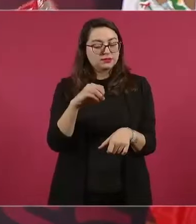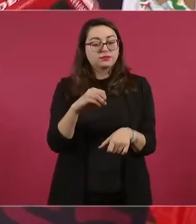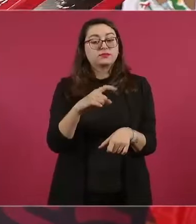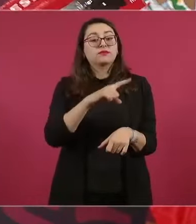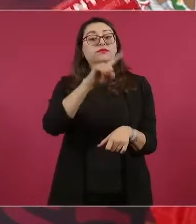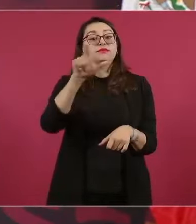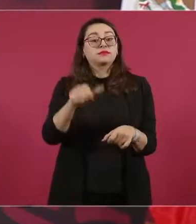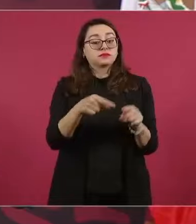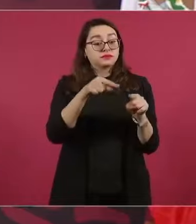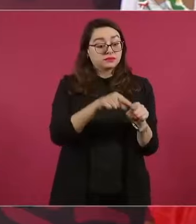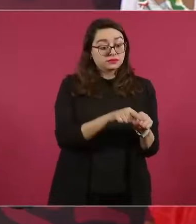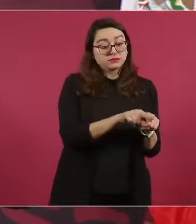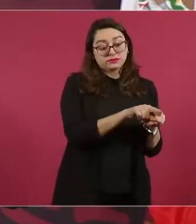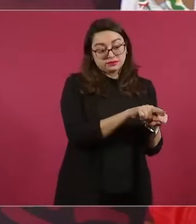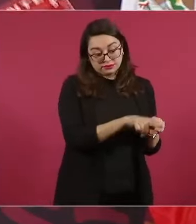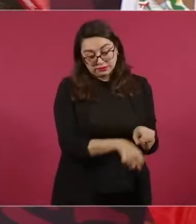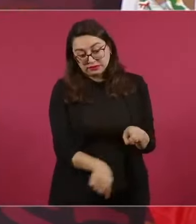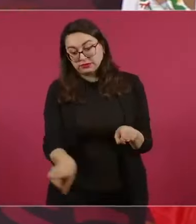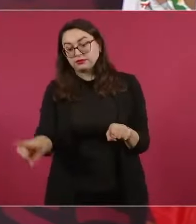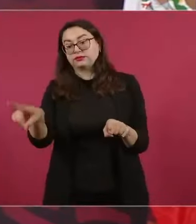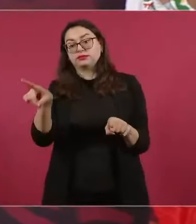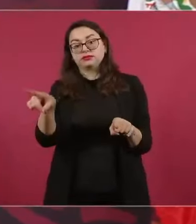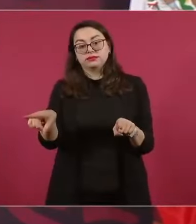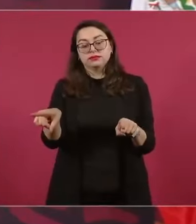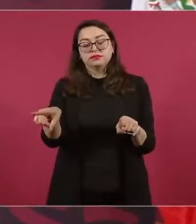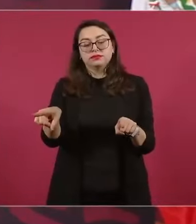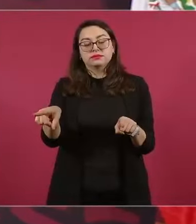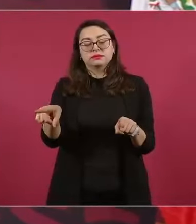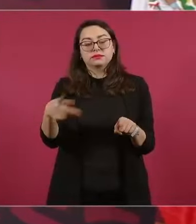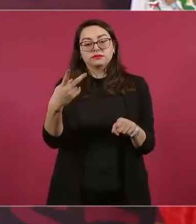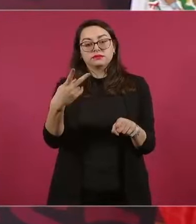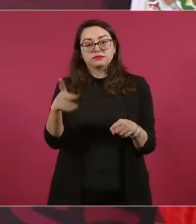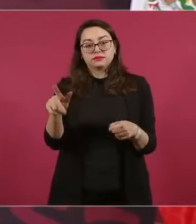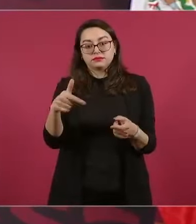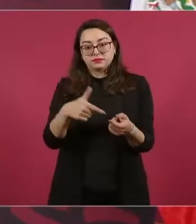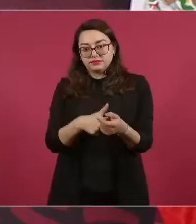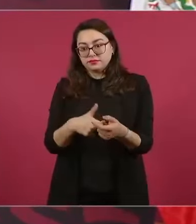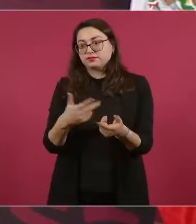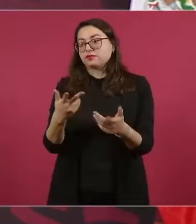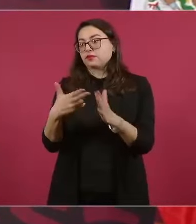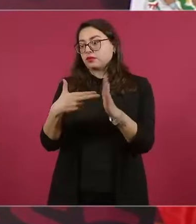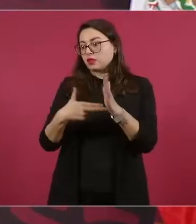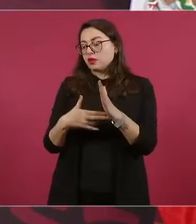y después de Oaxaca a las playas